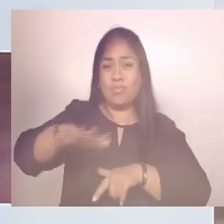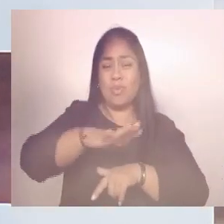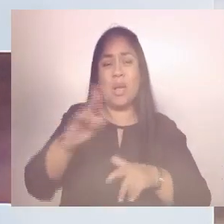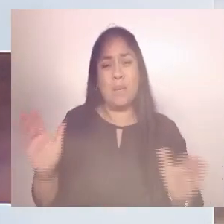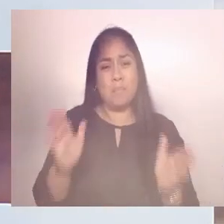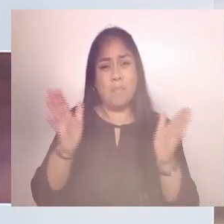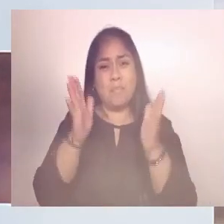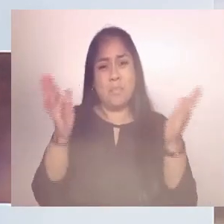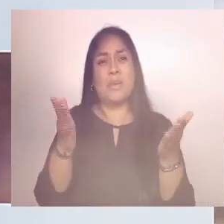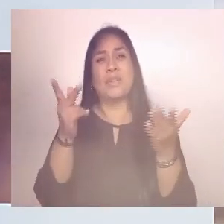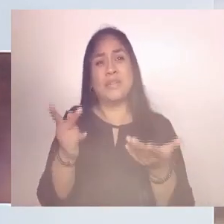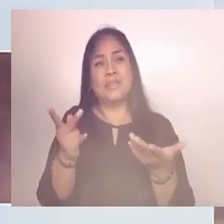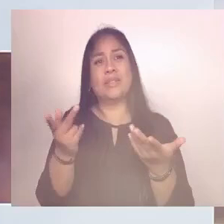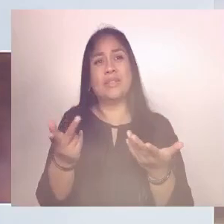promover y